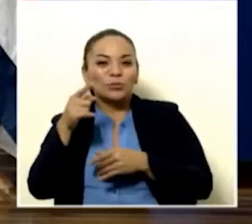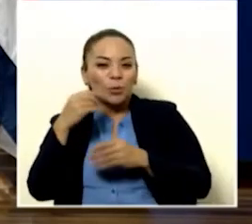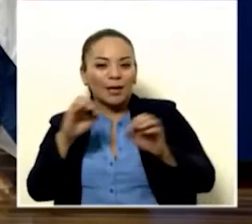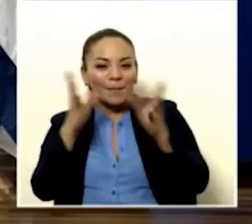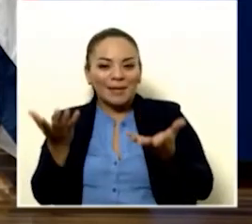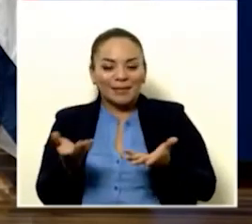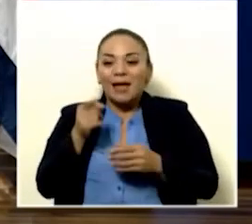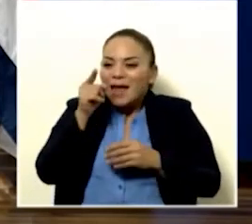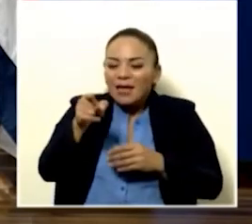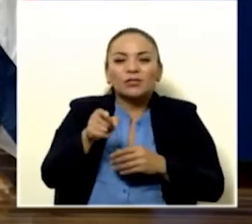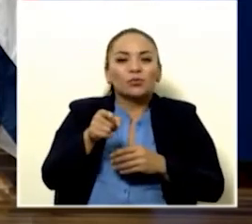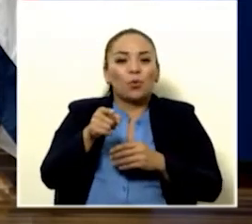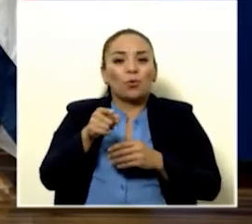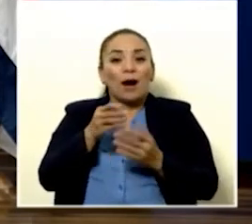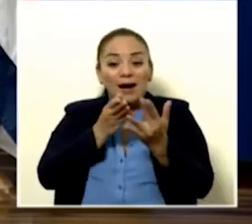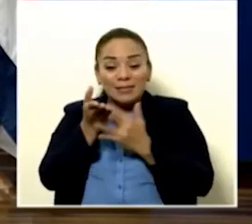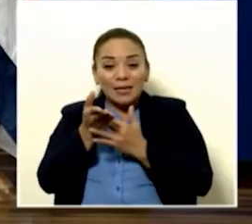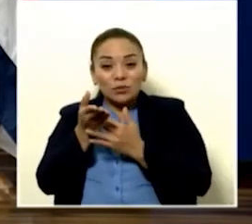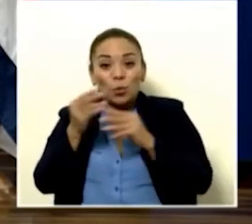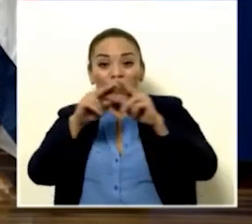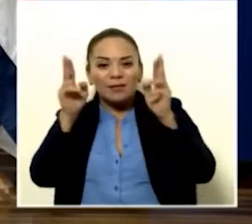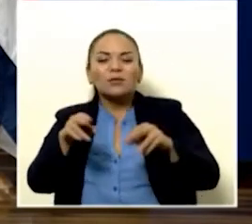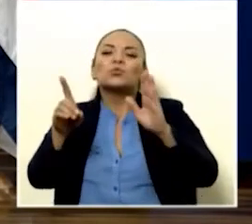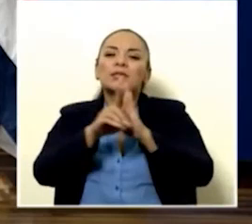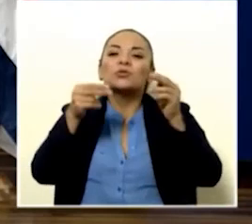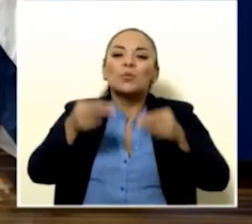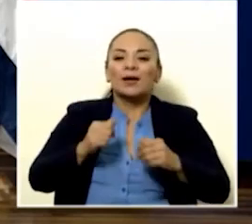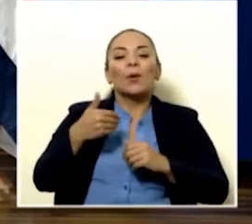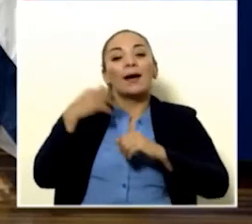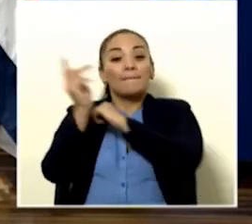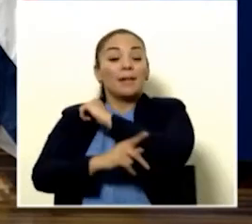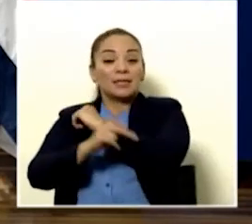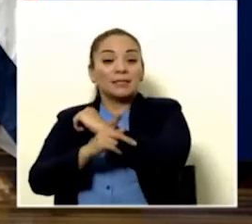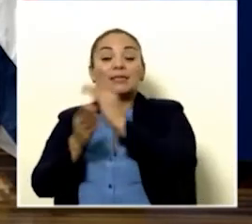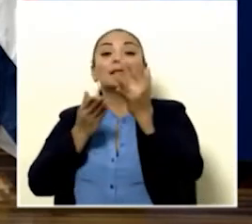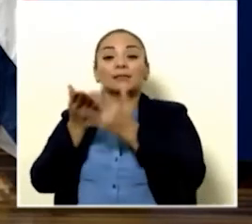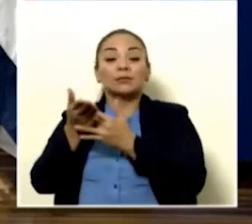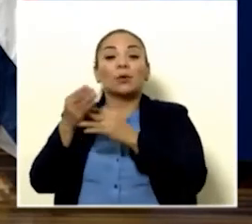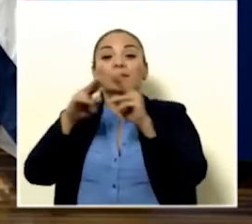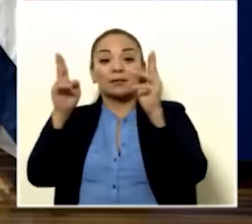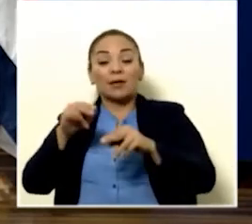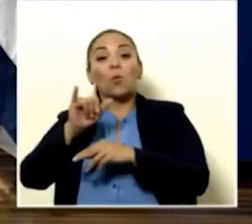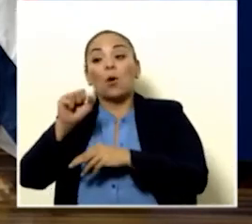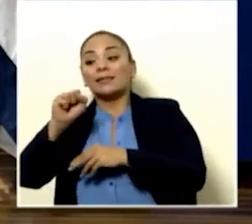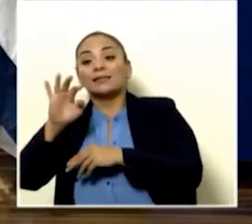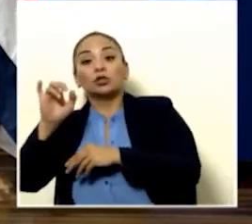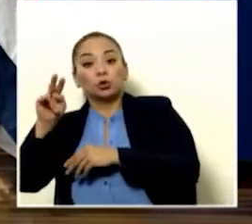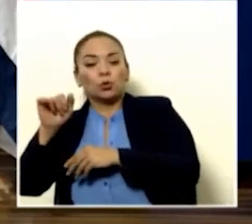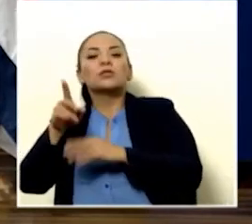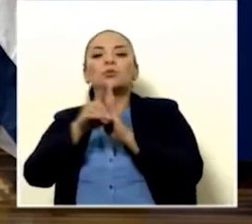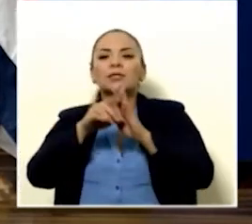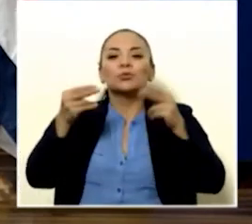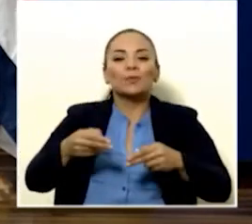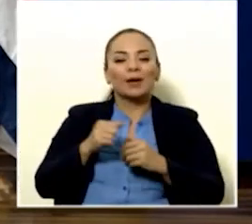es casi que un derecho humano, si no es que lo es. Hay países donde dicen que el acceso a la Internet, como Estonia, es un derecho humano y